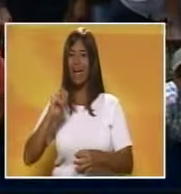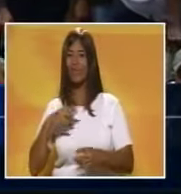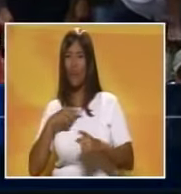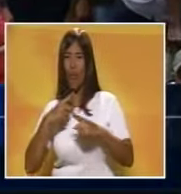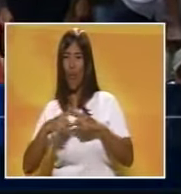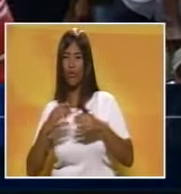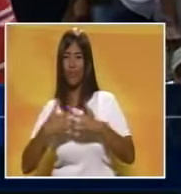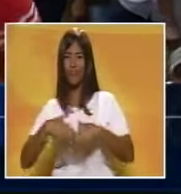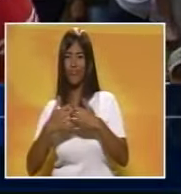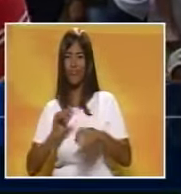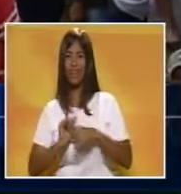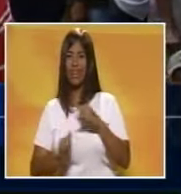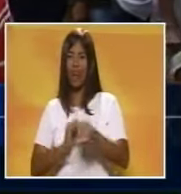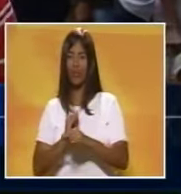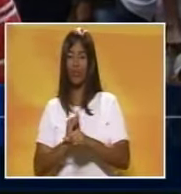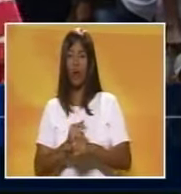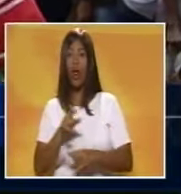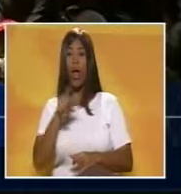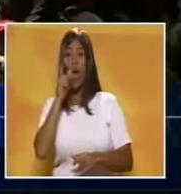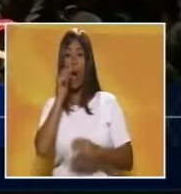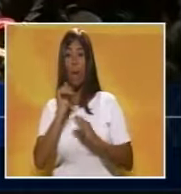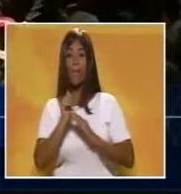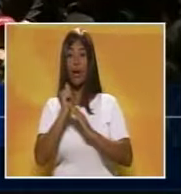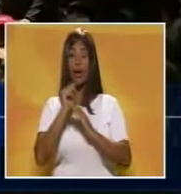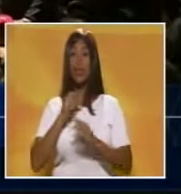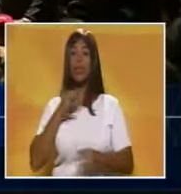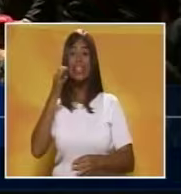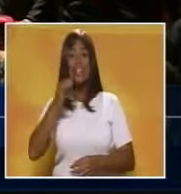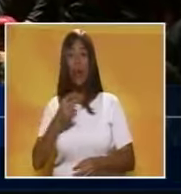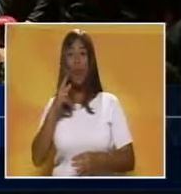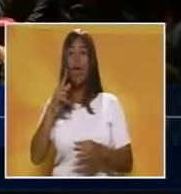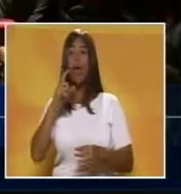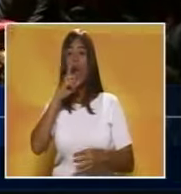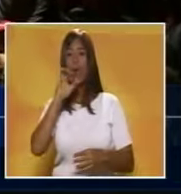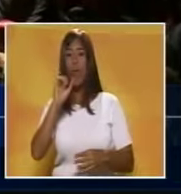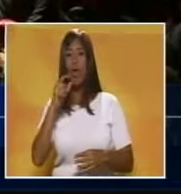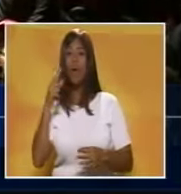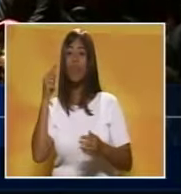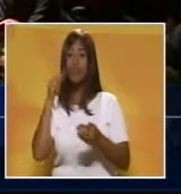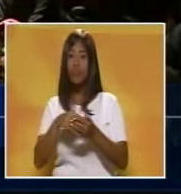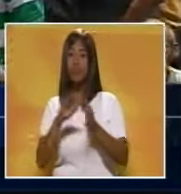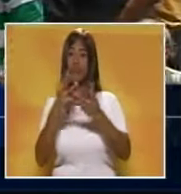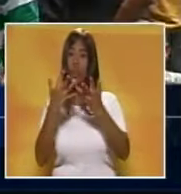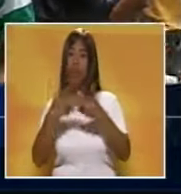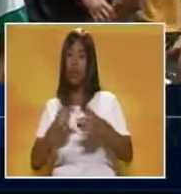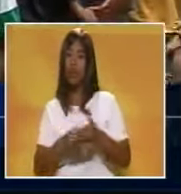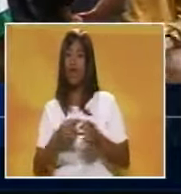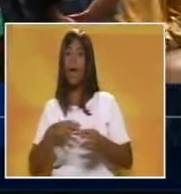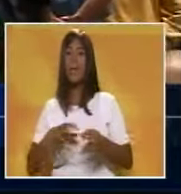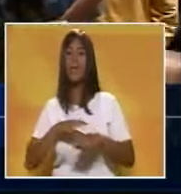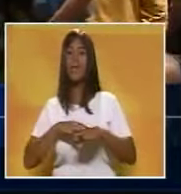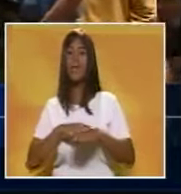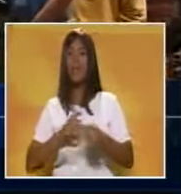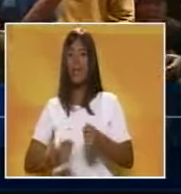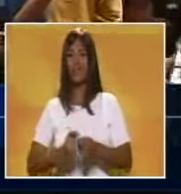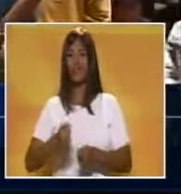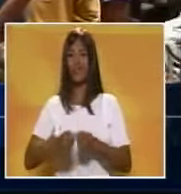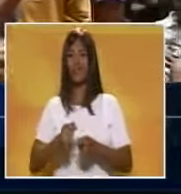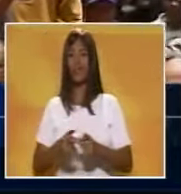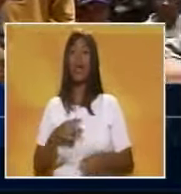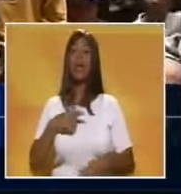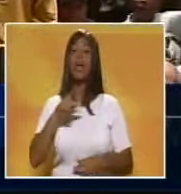de los extrabajadores petroleros, aseguró que el presidente Nicolás Maduro envió el punto de cuenta al Ministerio de Finanzas para beneficiar